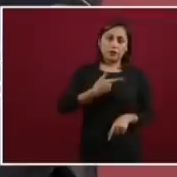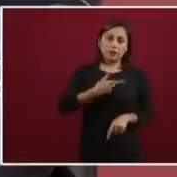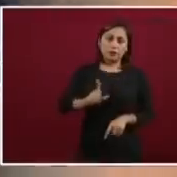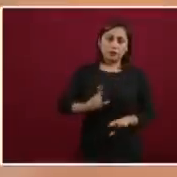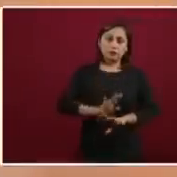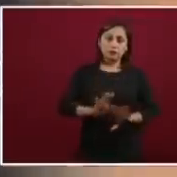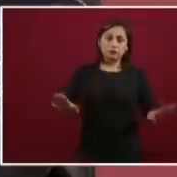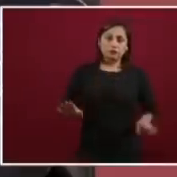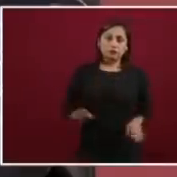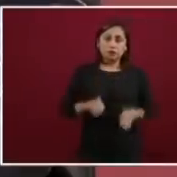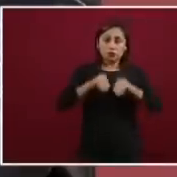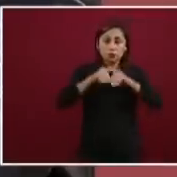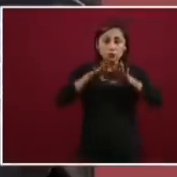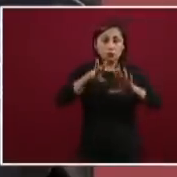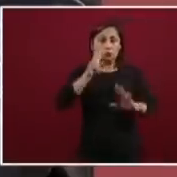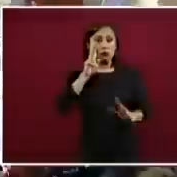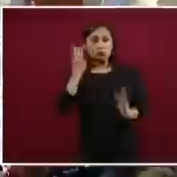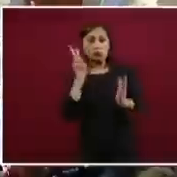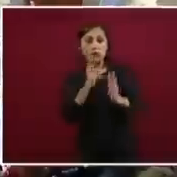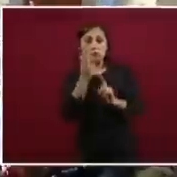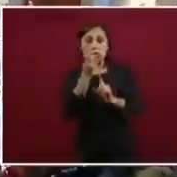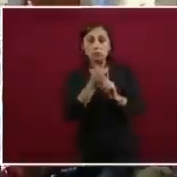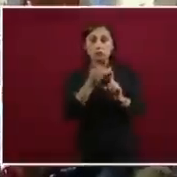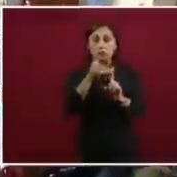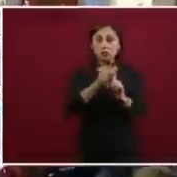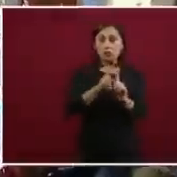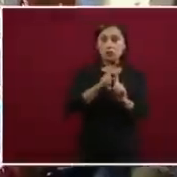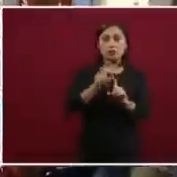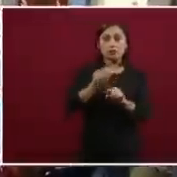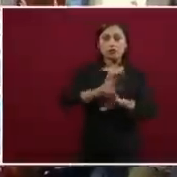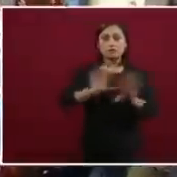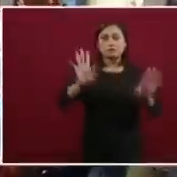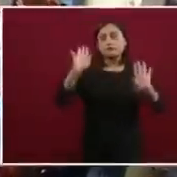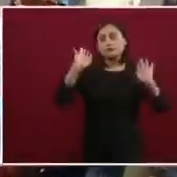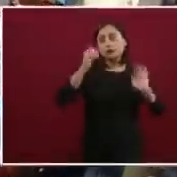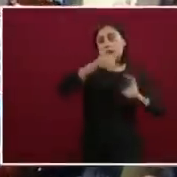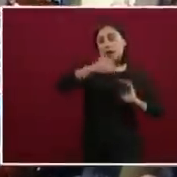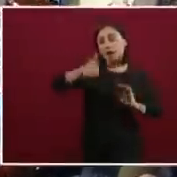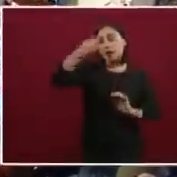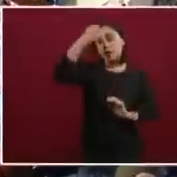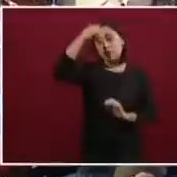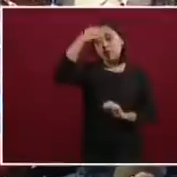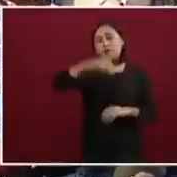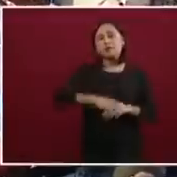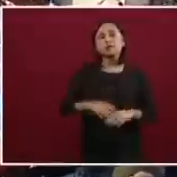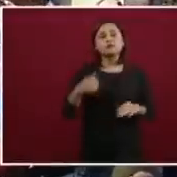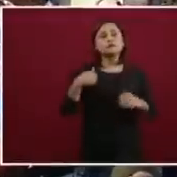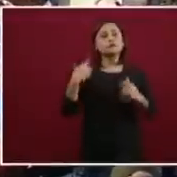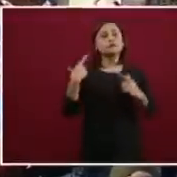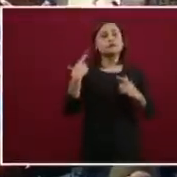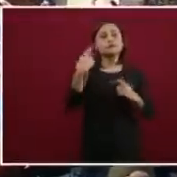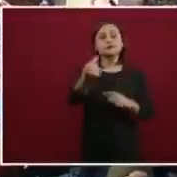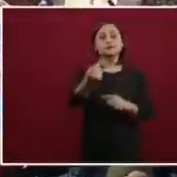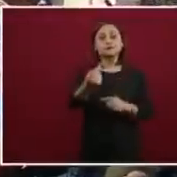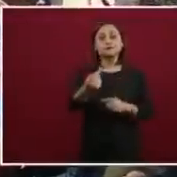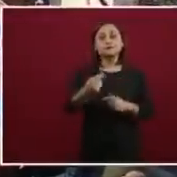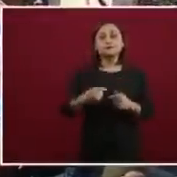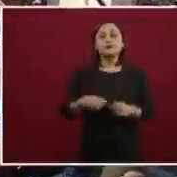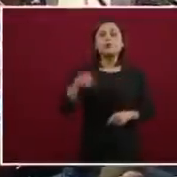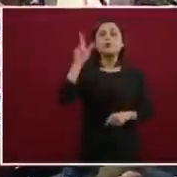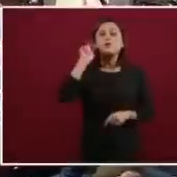es un punto de vista edad me voy viene mañana va a quedar toda la izquierda el a la